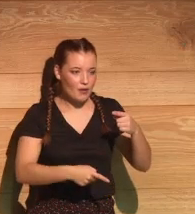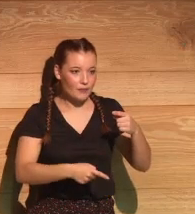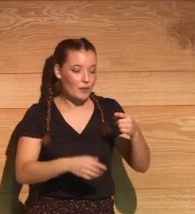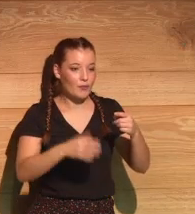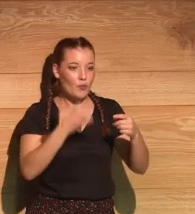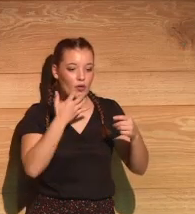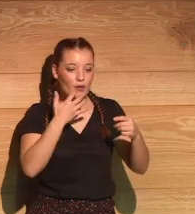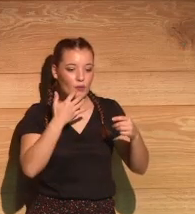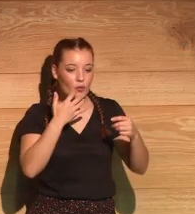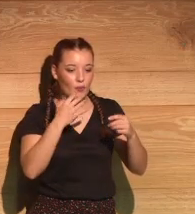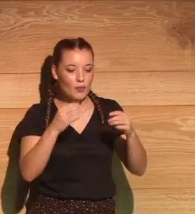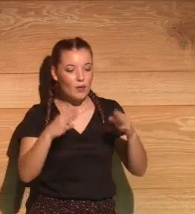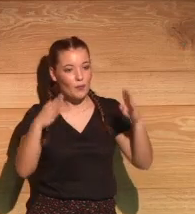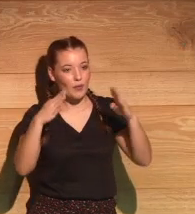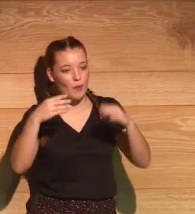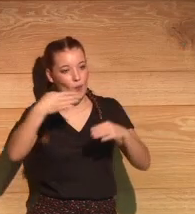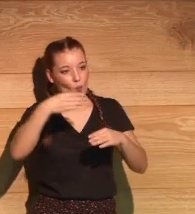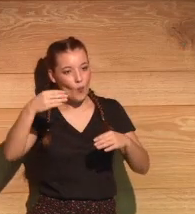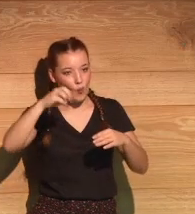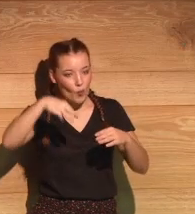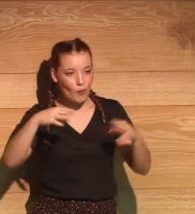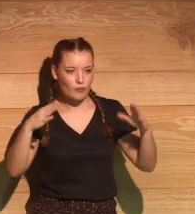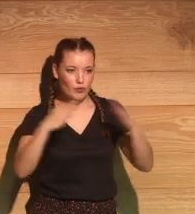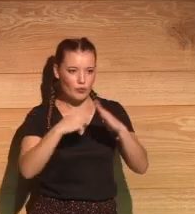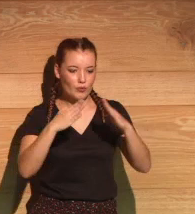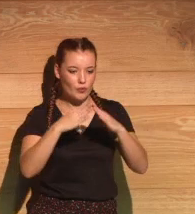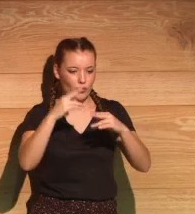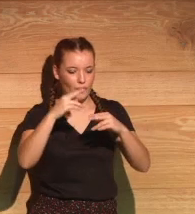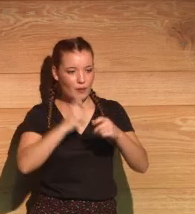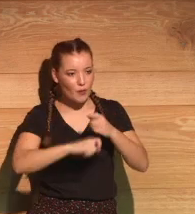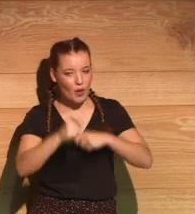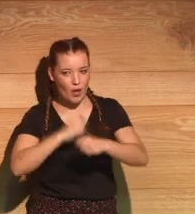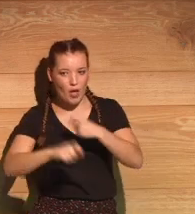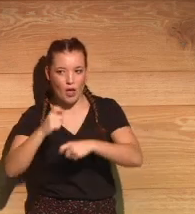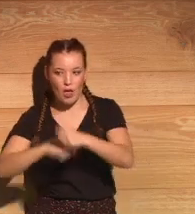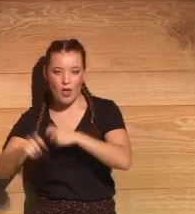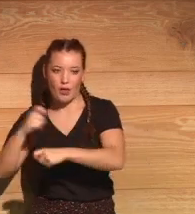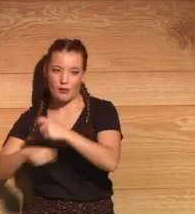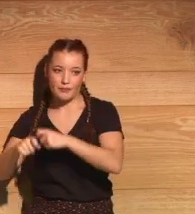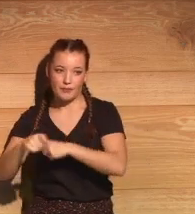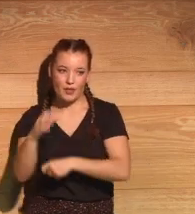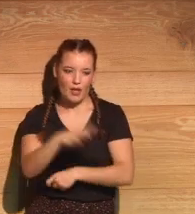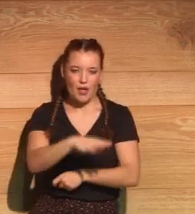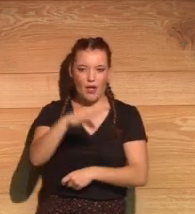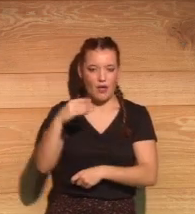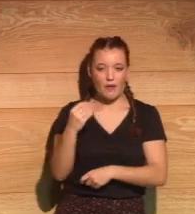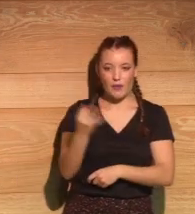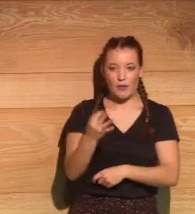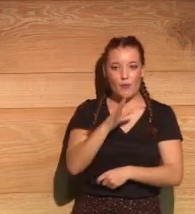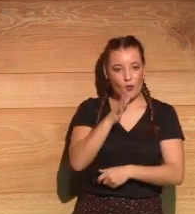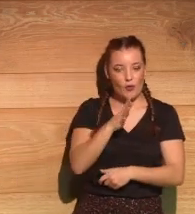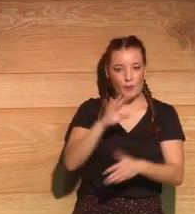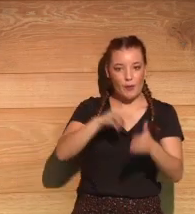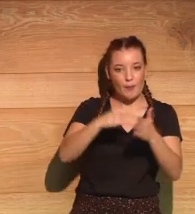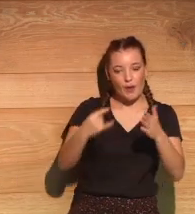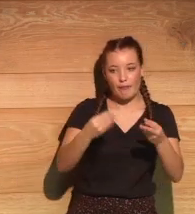entender sin una cierta manera de planes de vida que estaban muy influidos por